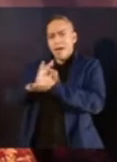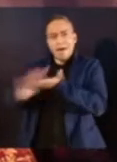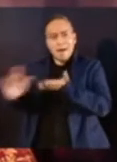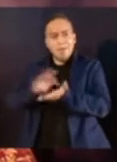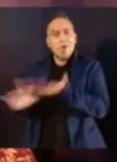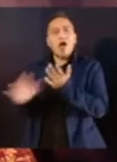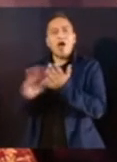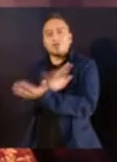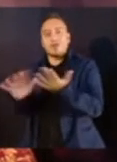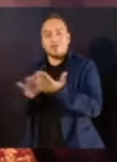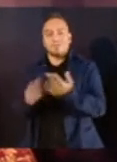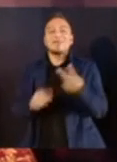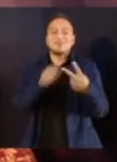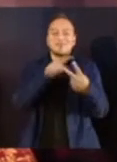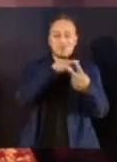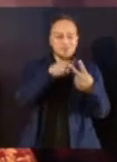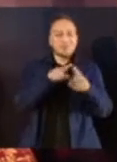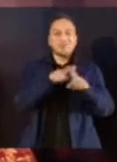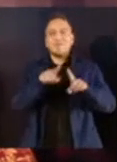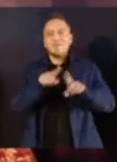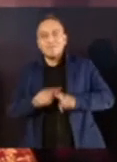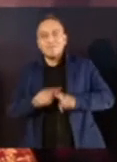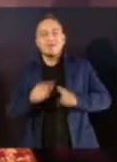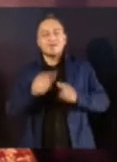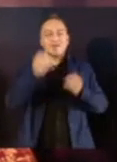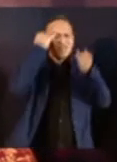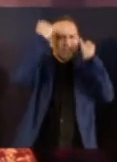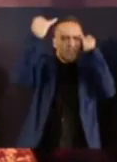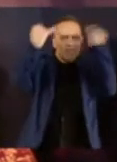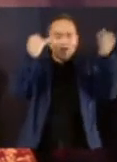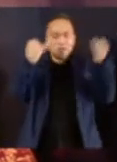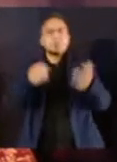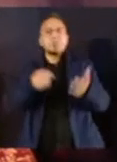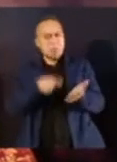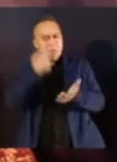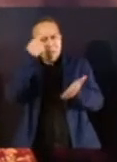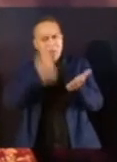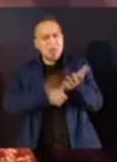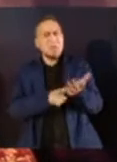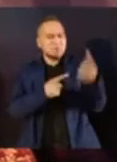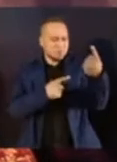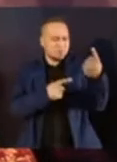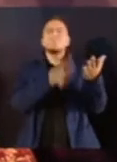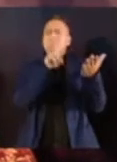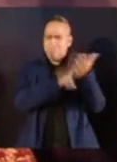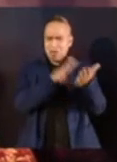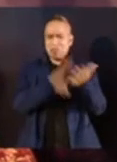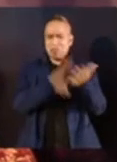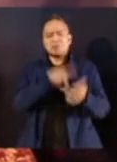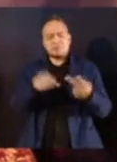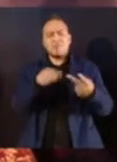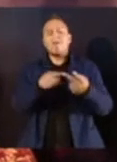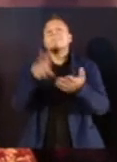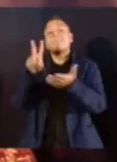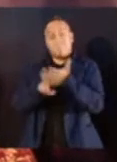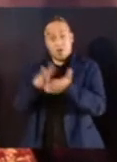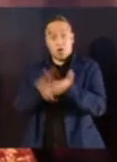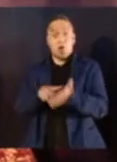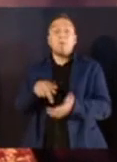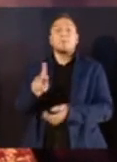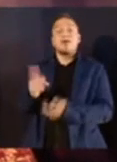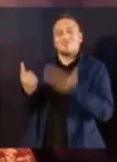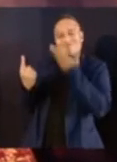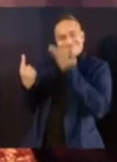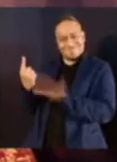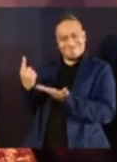polaridades, dos escuelas de pensamiento, pienso que ambas válidas, pero evidentemente José Vasconcelos